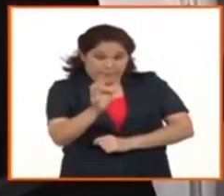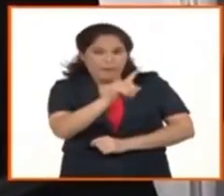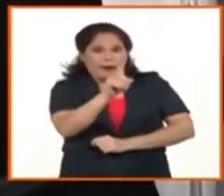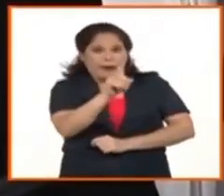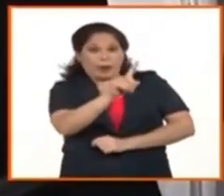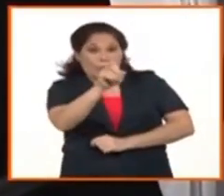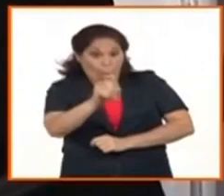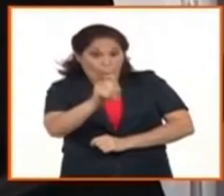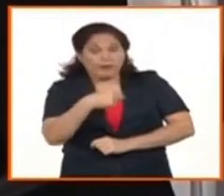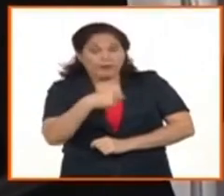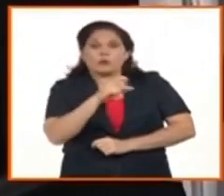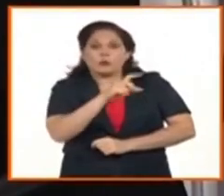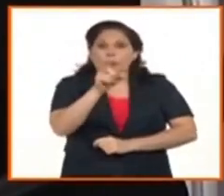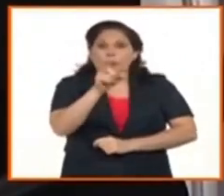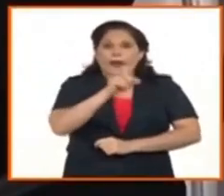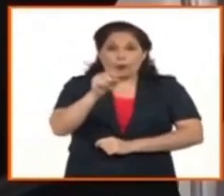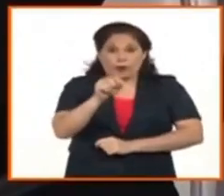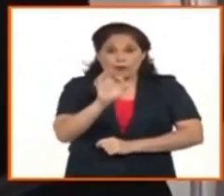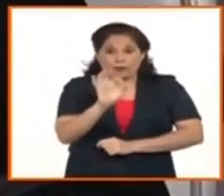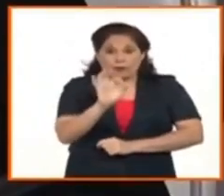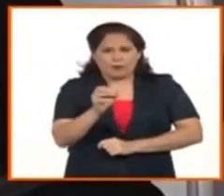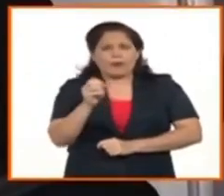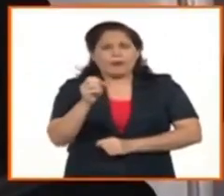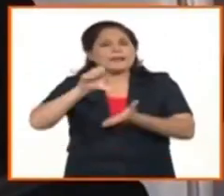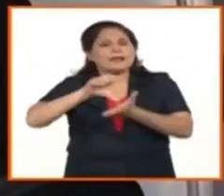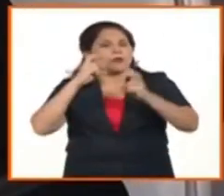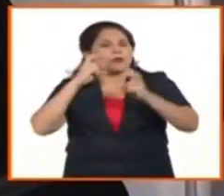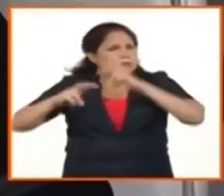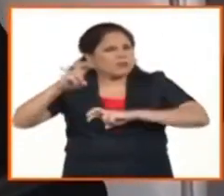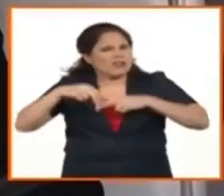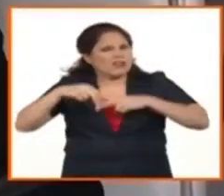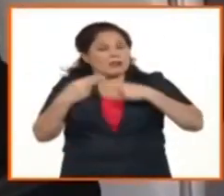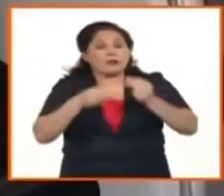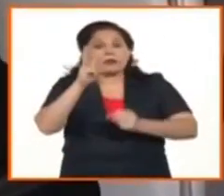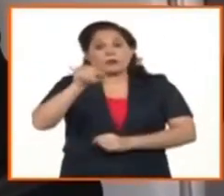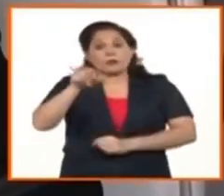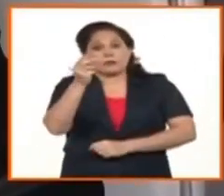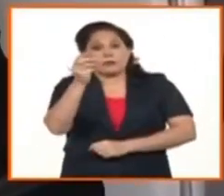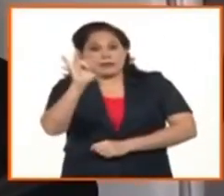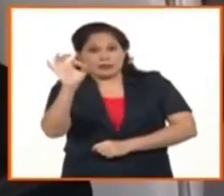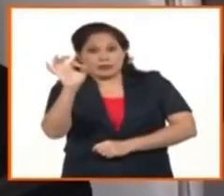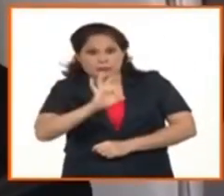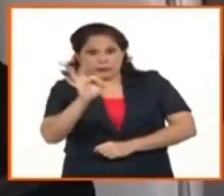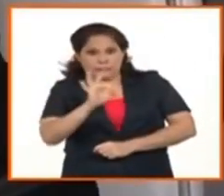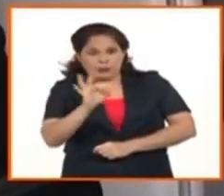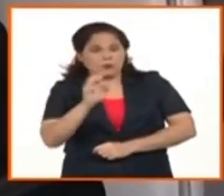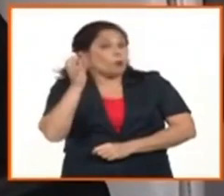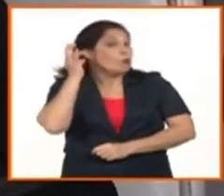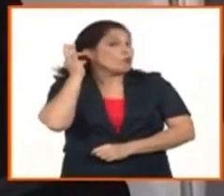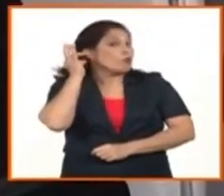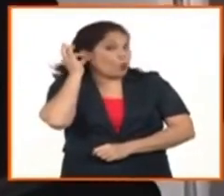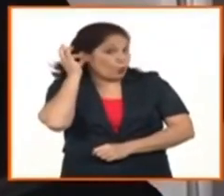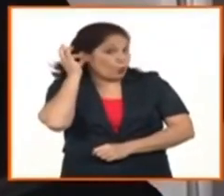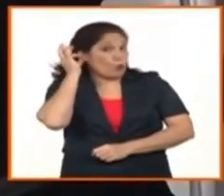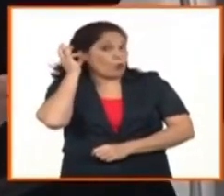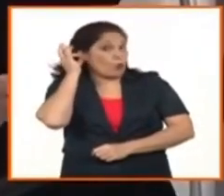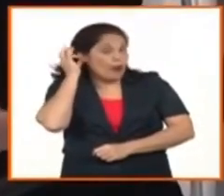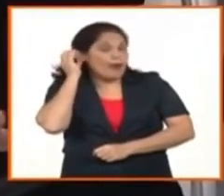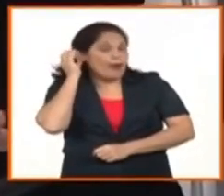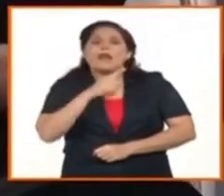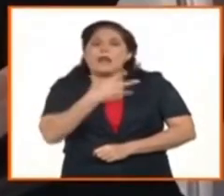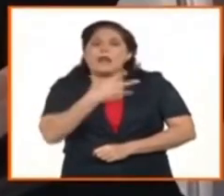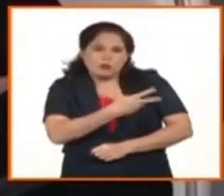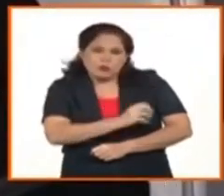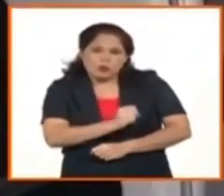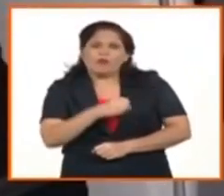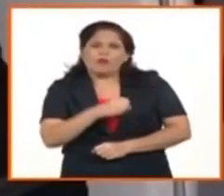en ic hay apenas un 3 7 por ciento de mujeres que han sufrido víctima